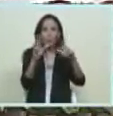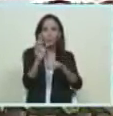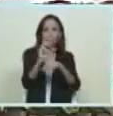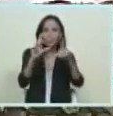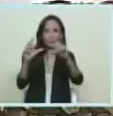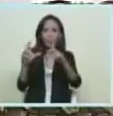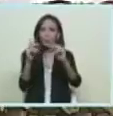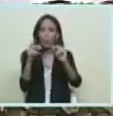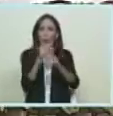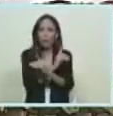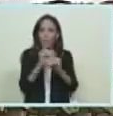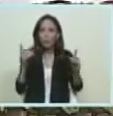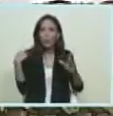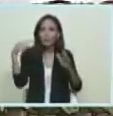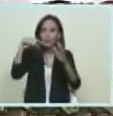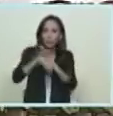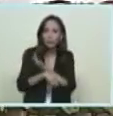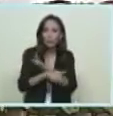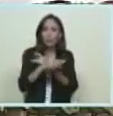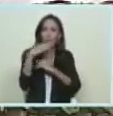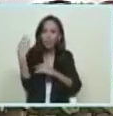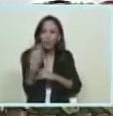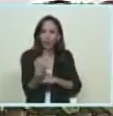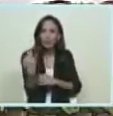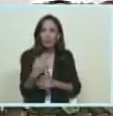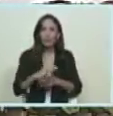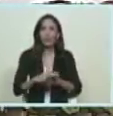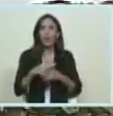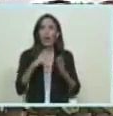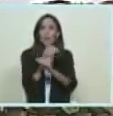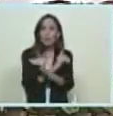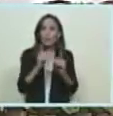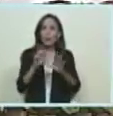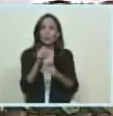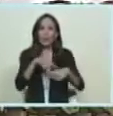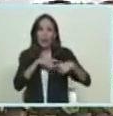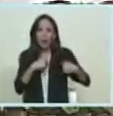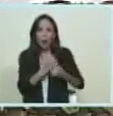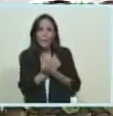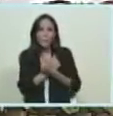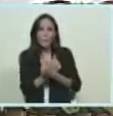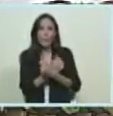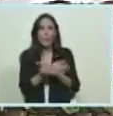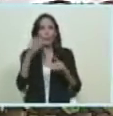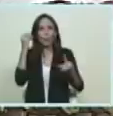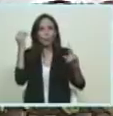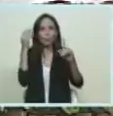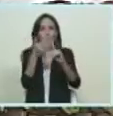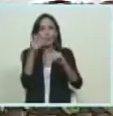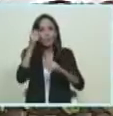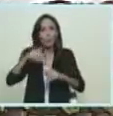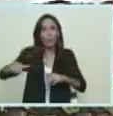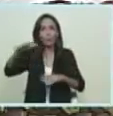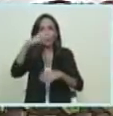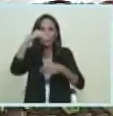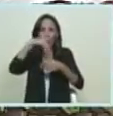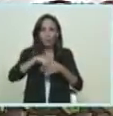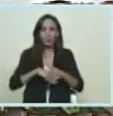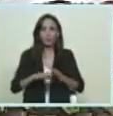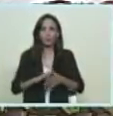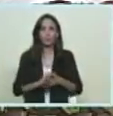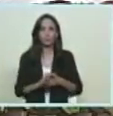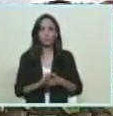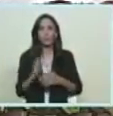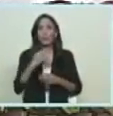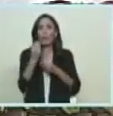democracia profunda, que tenga raíces, una democracia con nervio, con corazón, con mente, con pueblo. Y esa